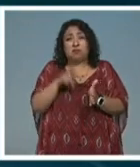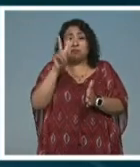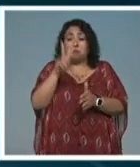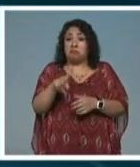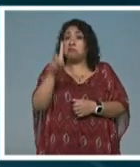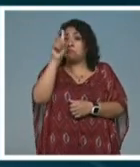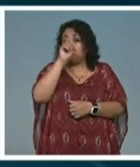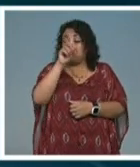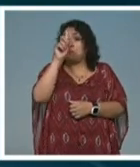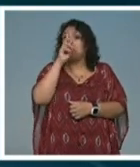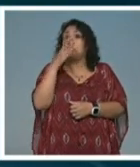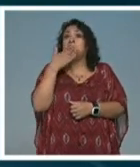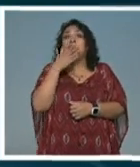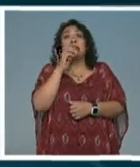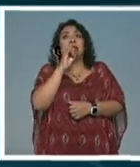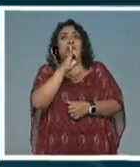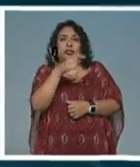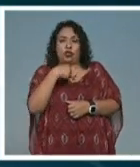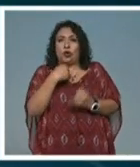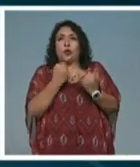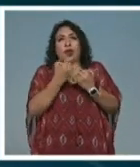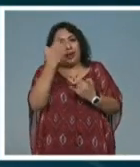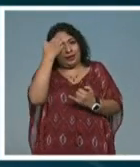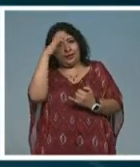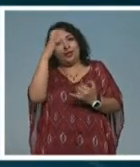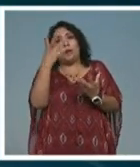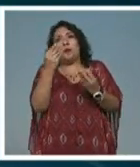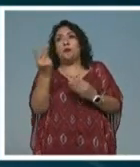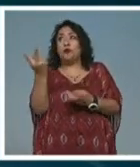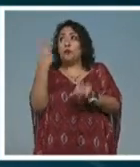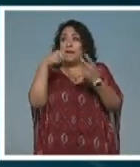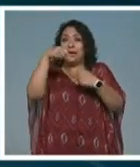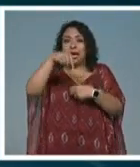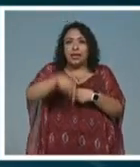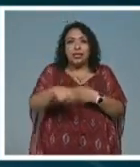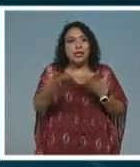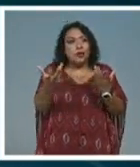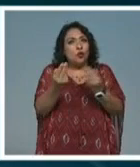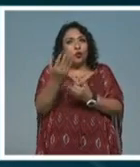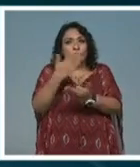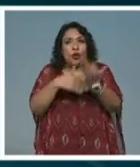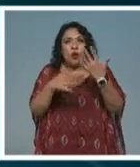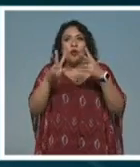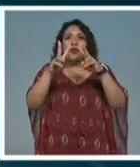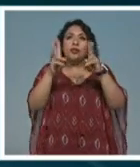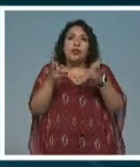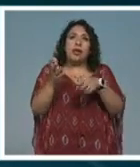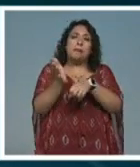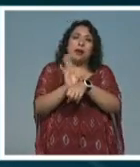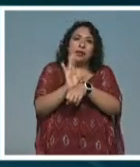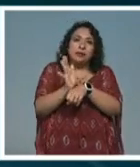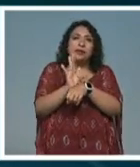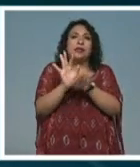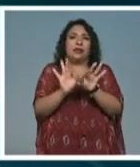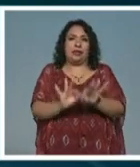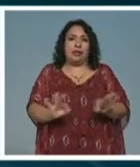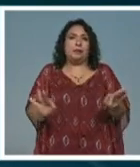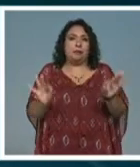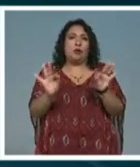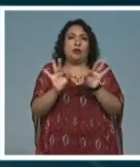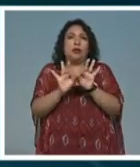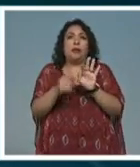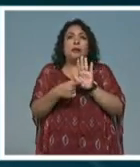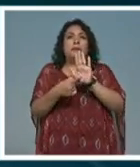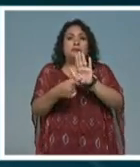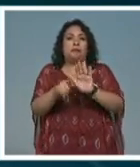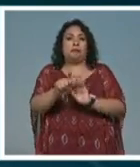gran recomendación, ¿no? Sí, Laura, yo también ya los extrañaba muchísimo estar aquí en el estudio con todos ustedes hablando de cine, de lo más emblemático que pasará